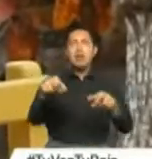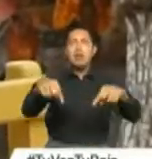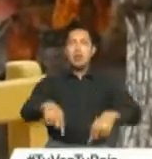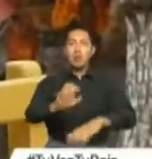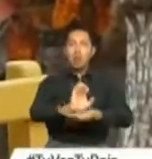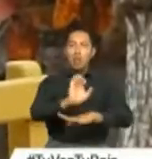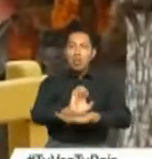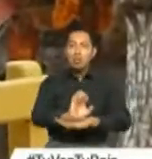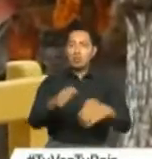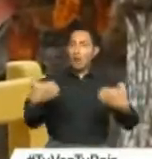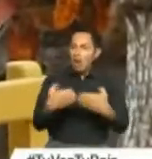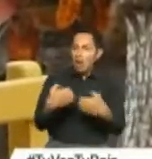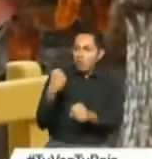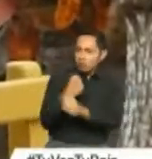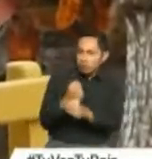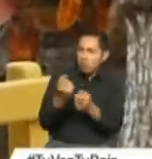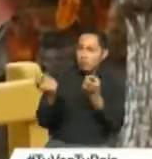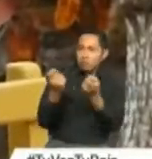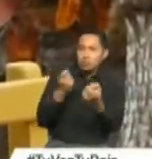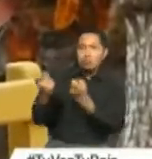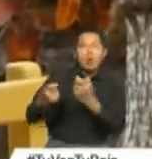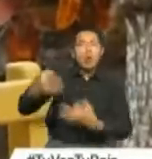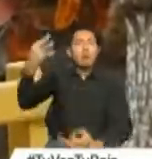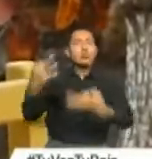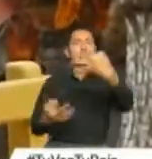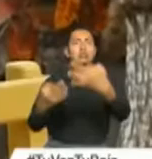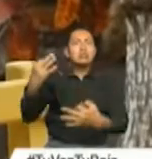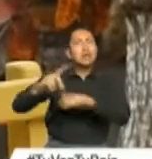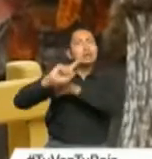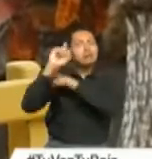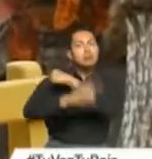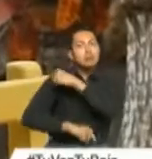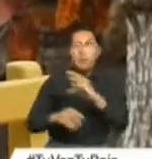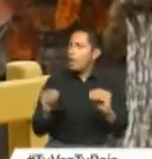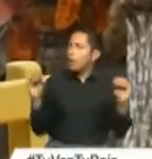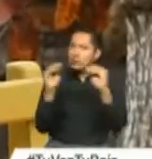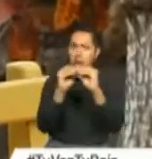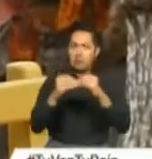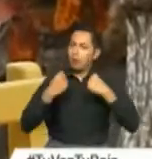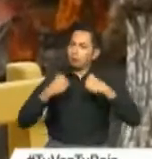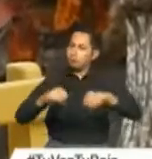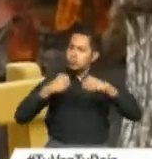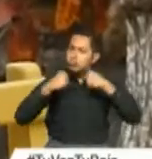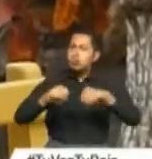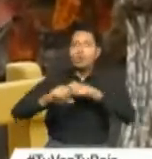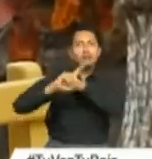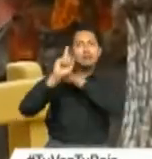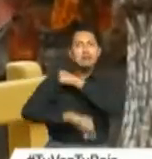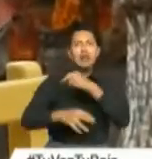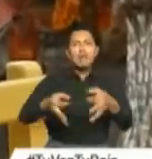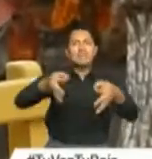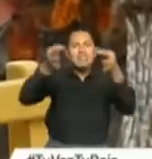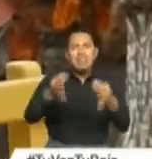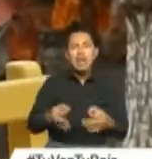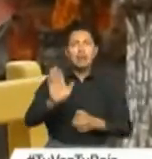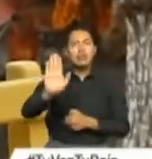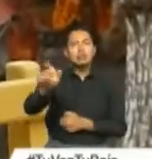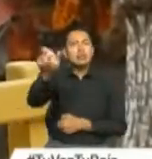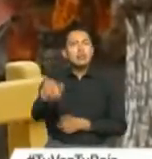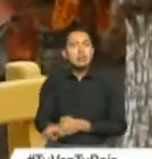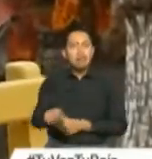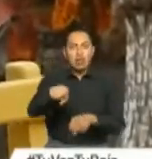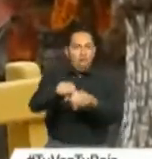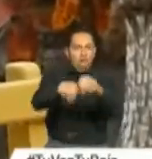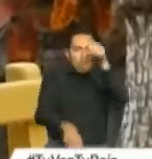de su equipo, del sector judicial, que conozca con más fuerza, con más detalle, lo que significa sancionar un